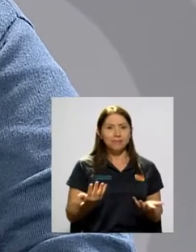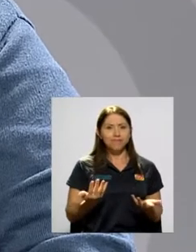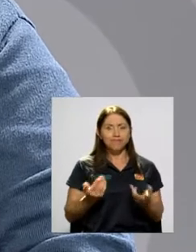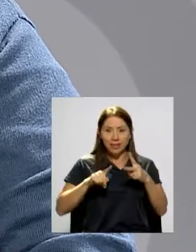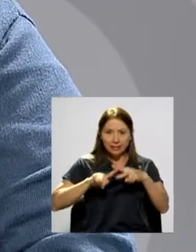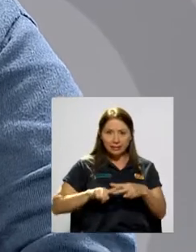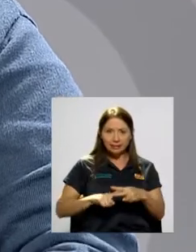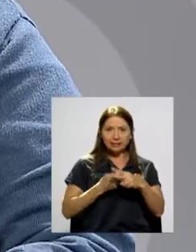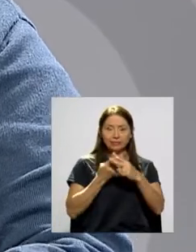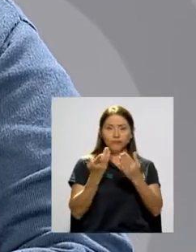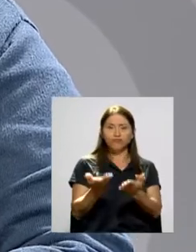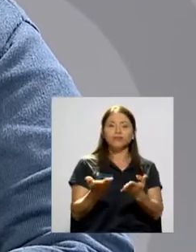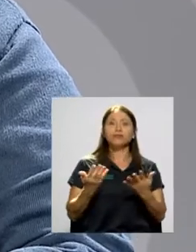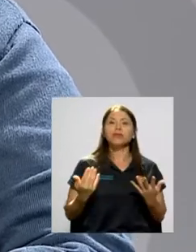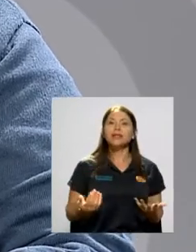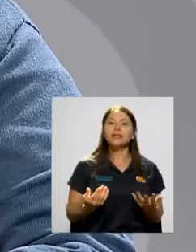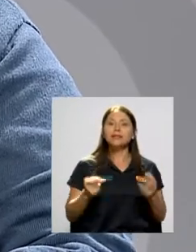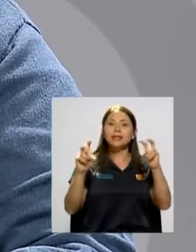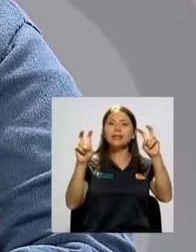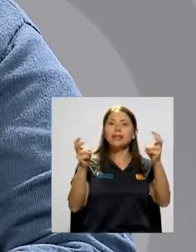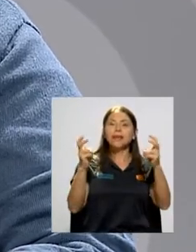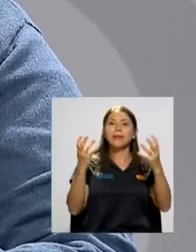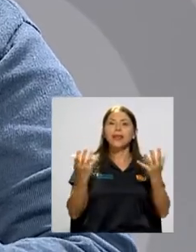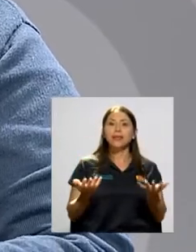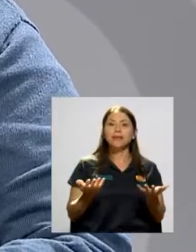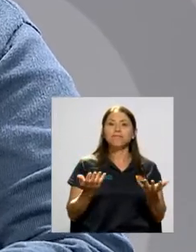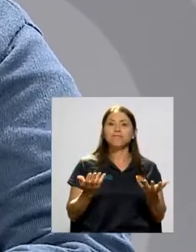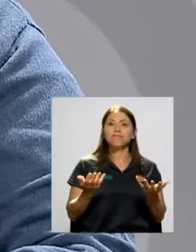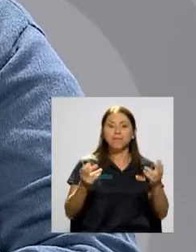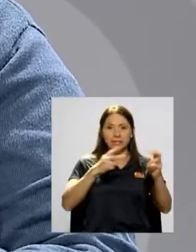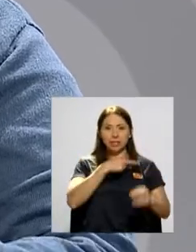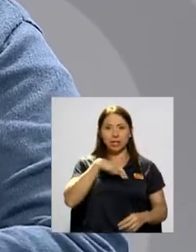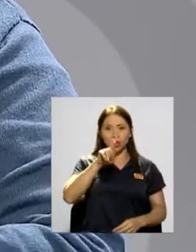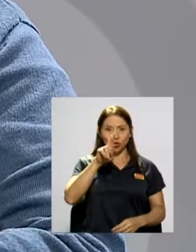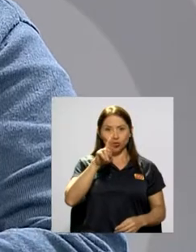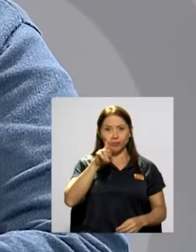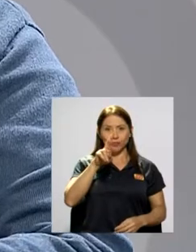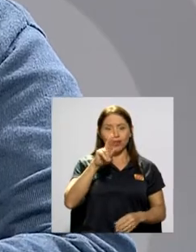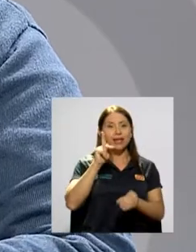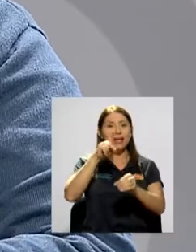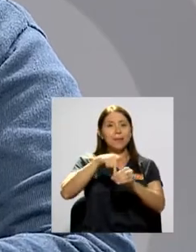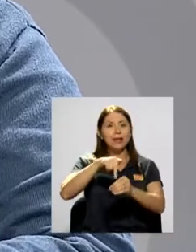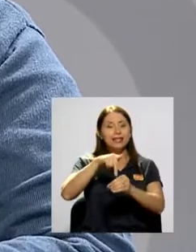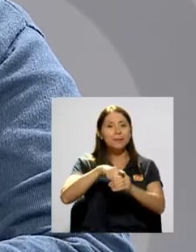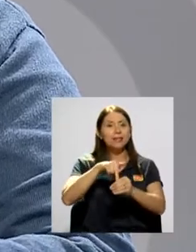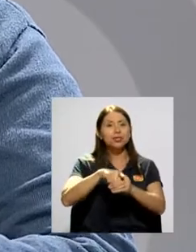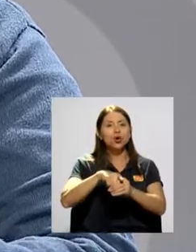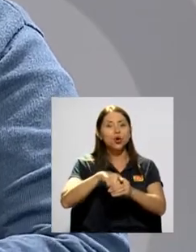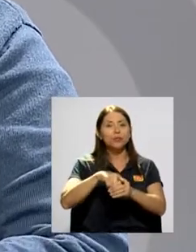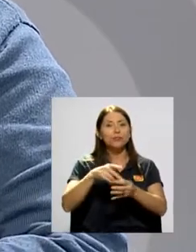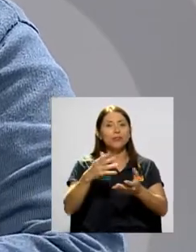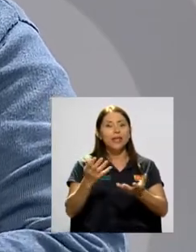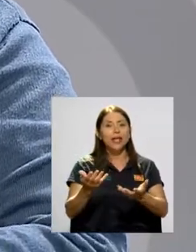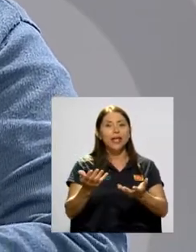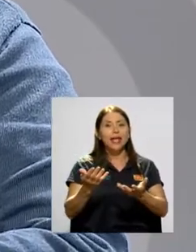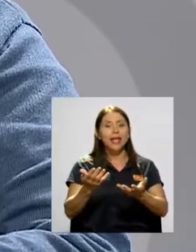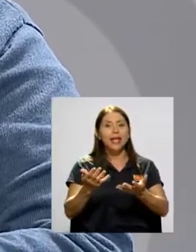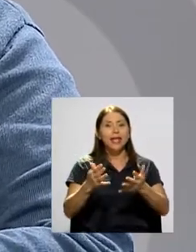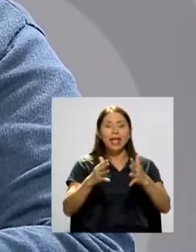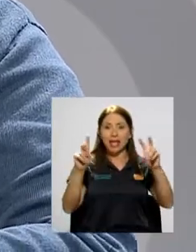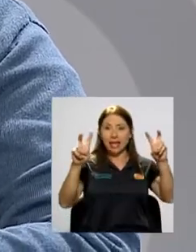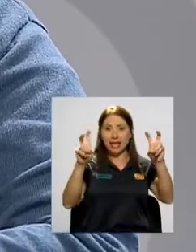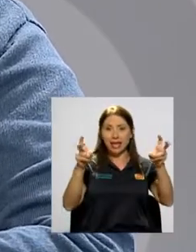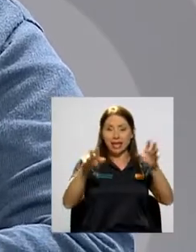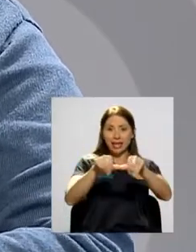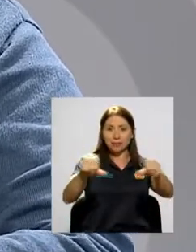introducir acá es justamente el tema de lo religioso, ¿verdad? Y la participación en el espectro